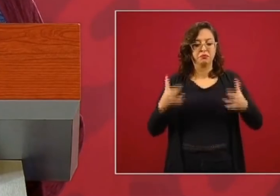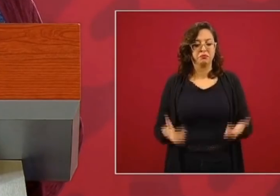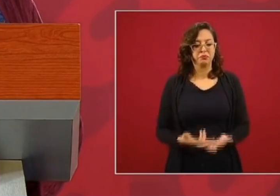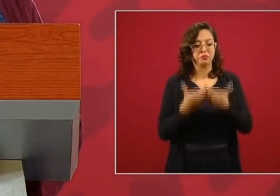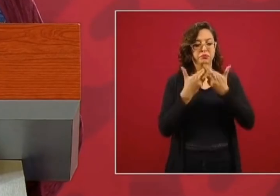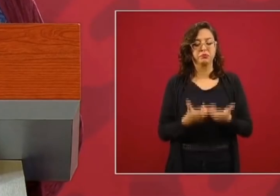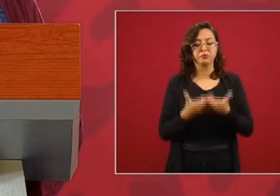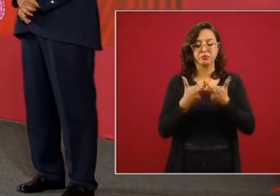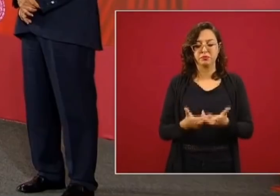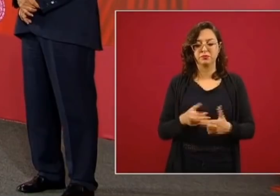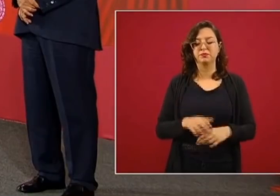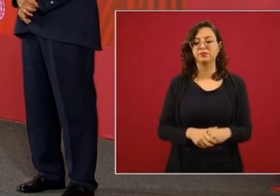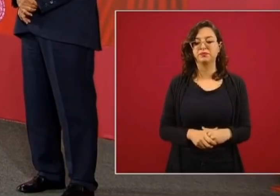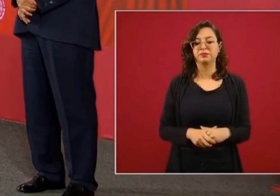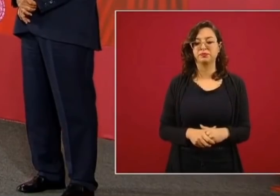Con el T-MEC, que estamos seguros,